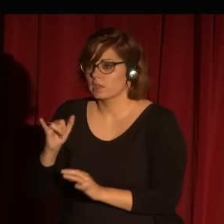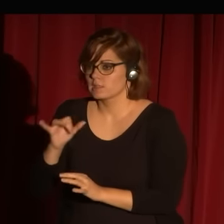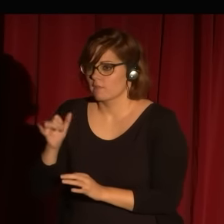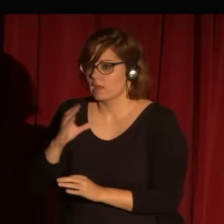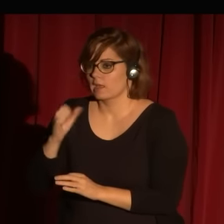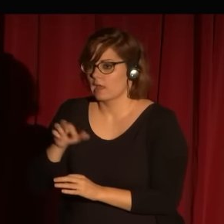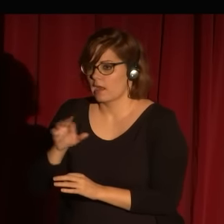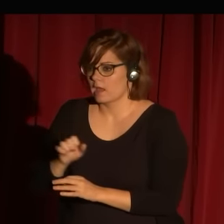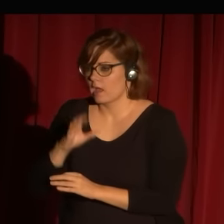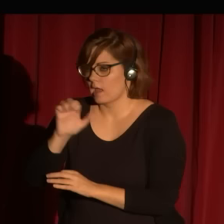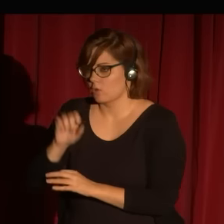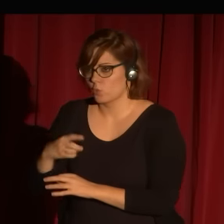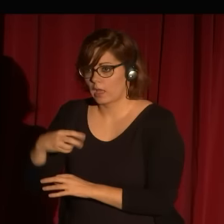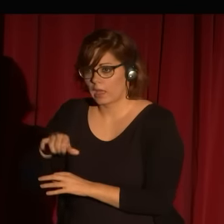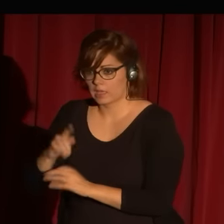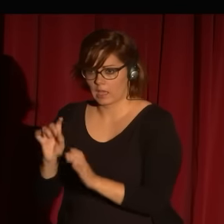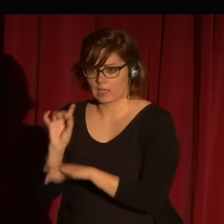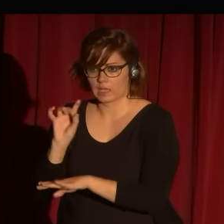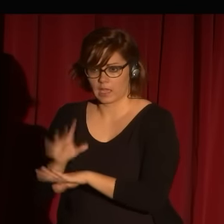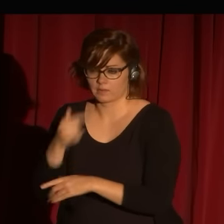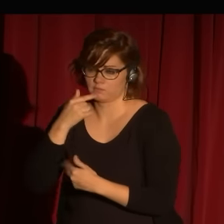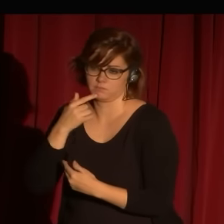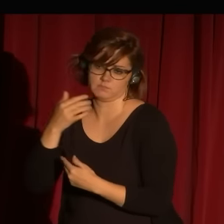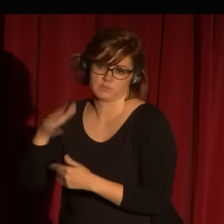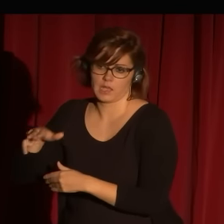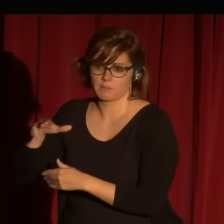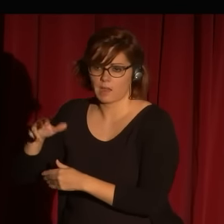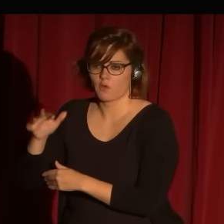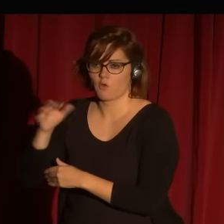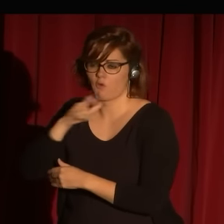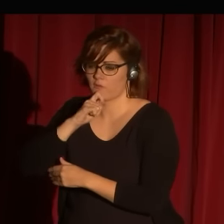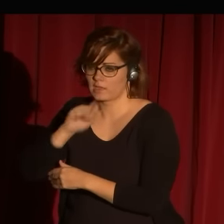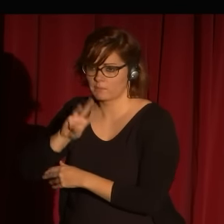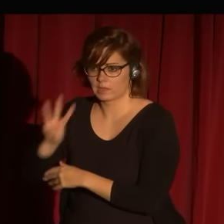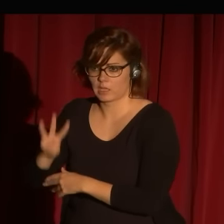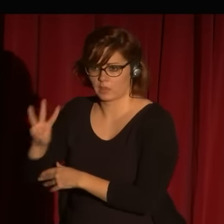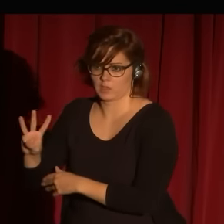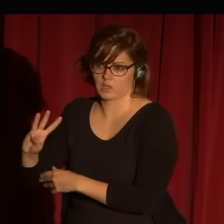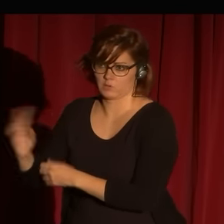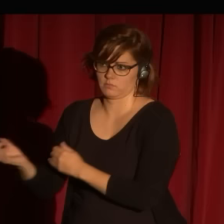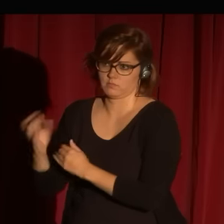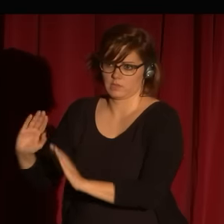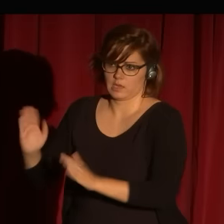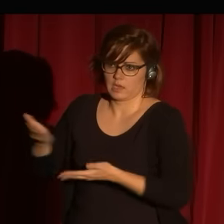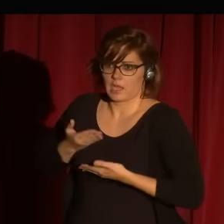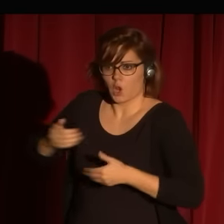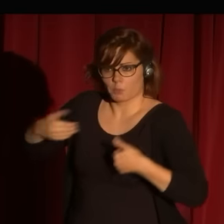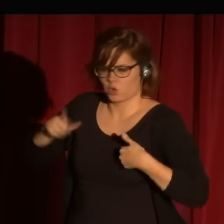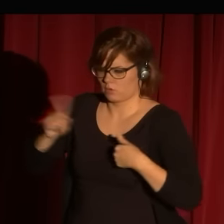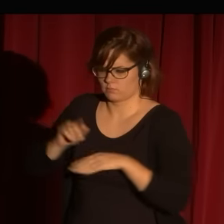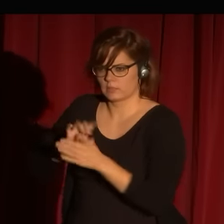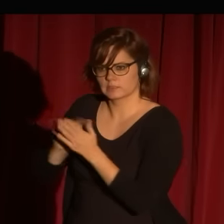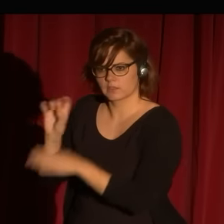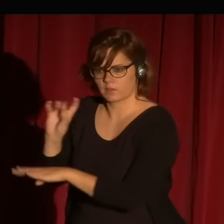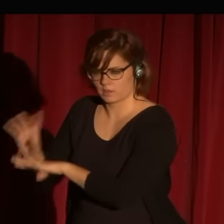1606 creo que es le agradece a su hermano Felipe tercero que le ha enviado un mono y dice Ah no perdón le escribe a su hermano